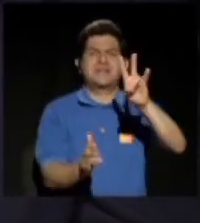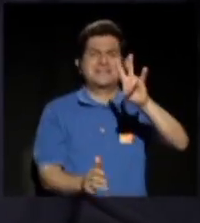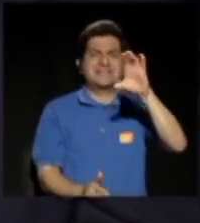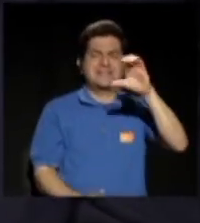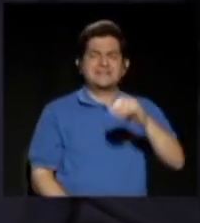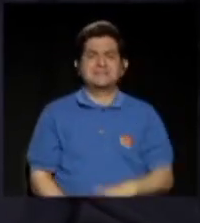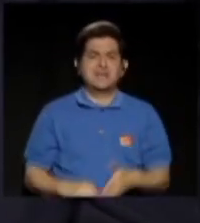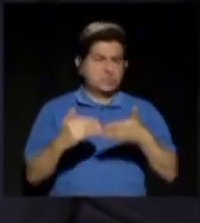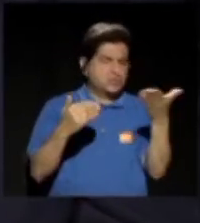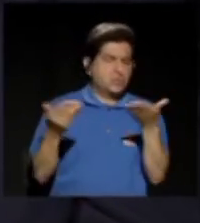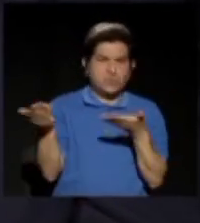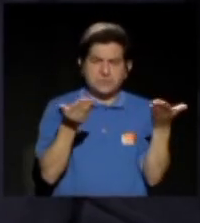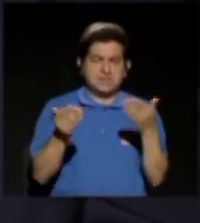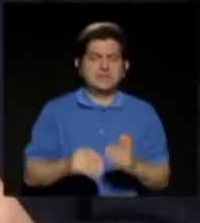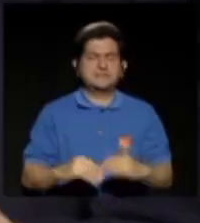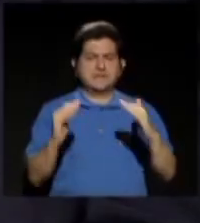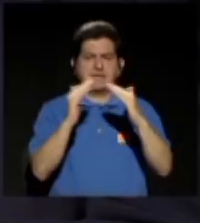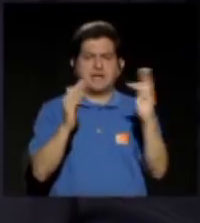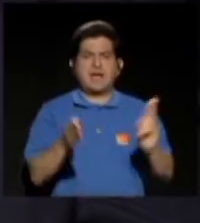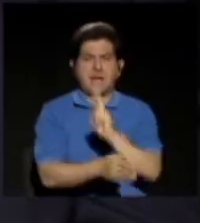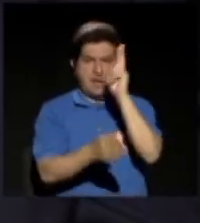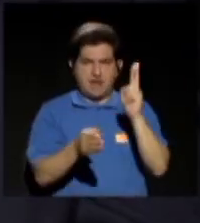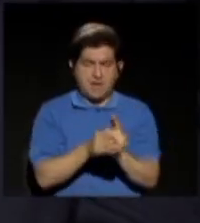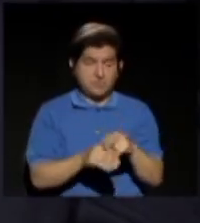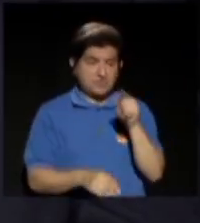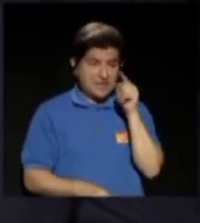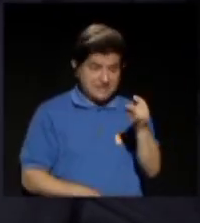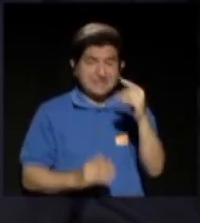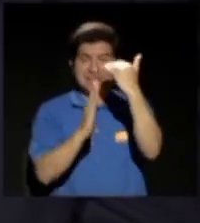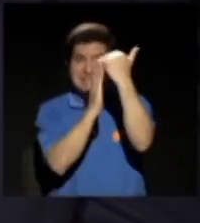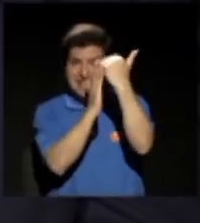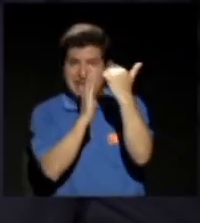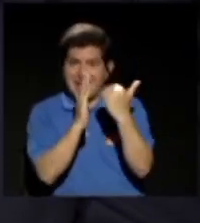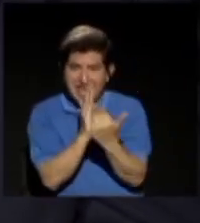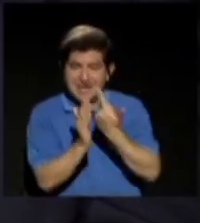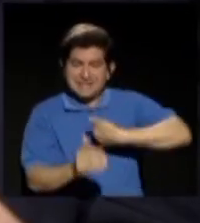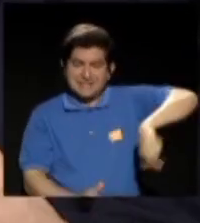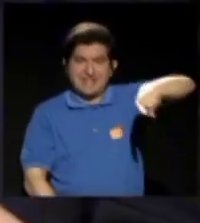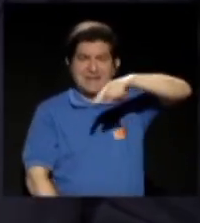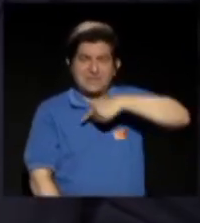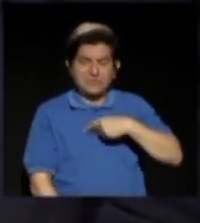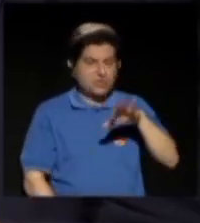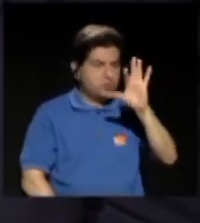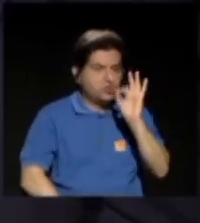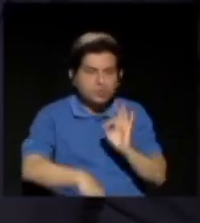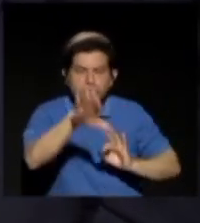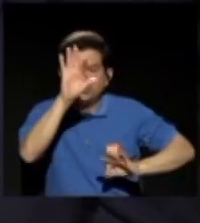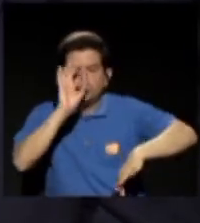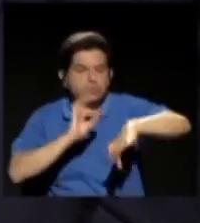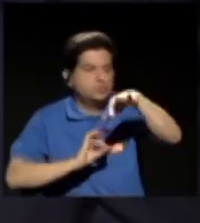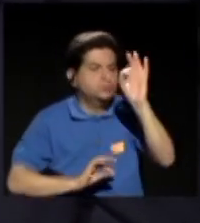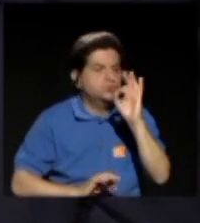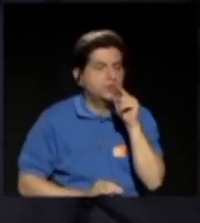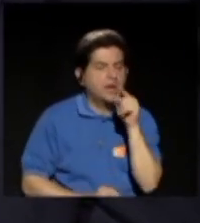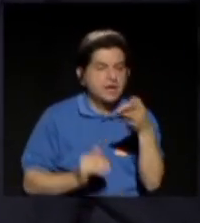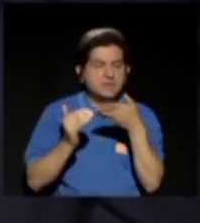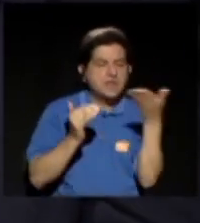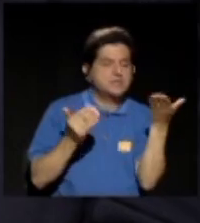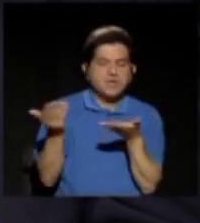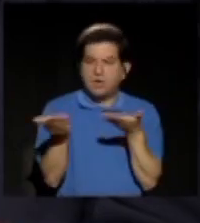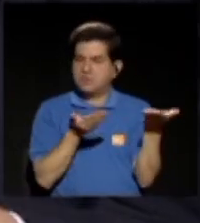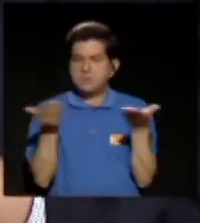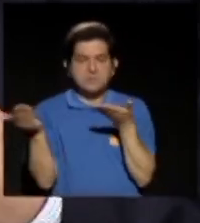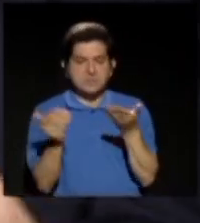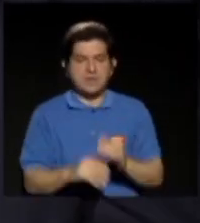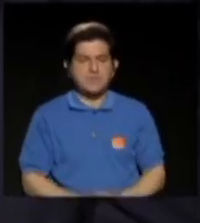y servicios que consumen los hogares, y con base en este listado es que hacemos esta selección de cuáles son aquellos bienes y servicios